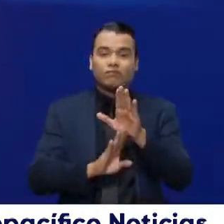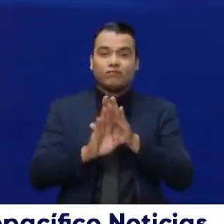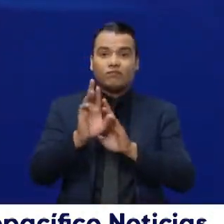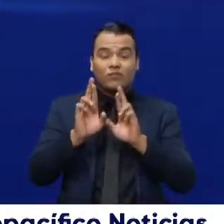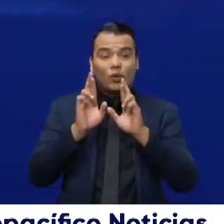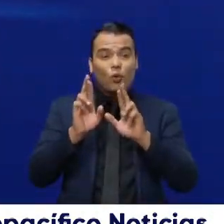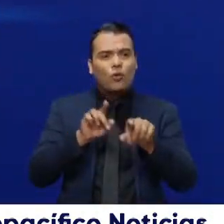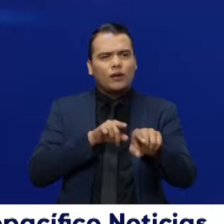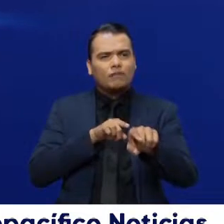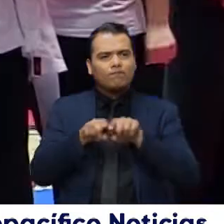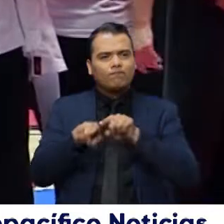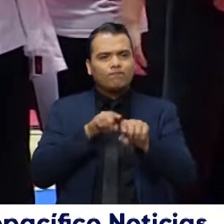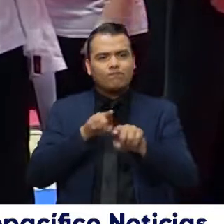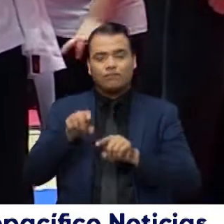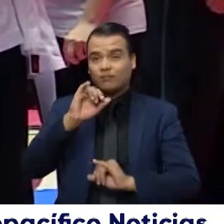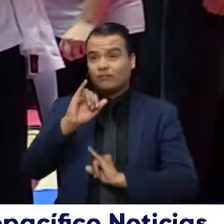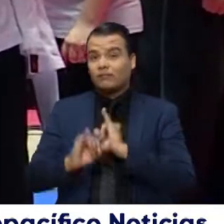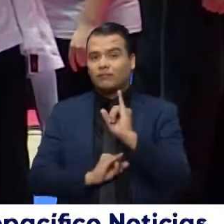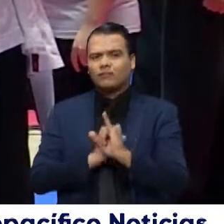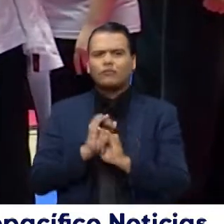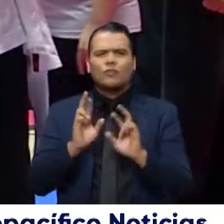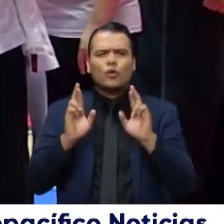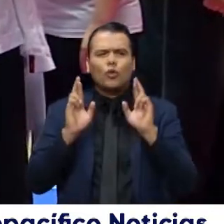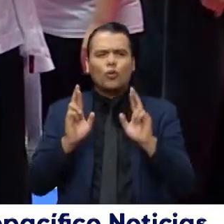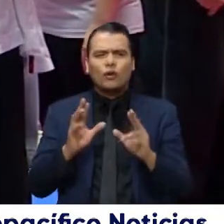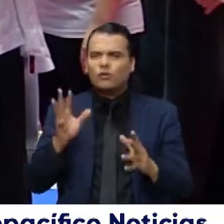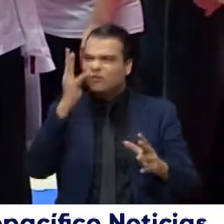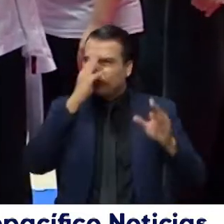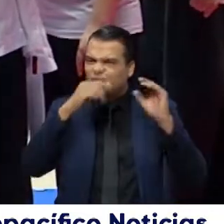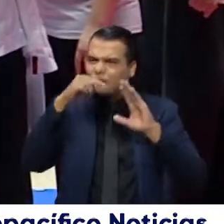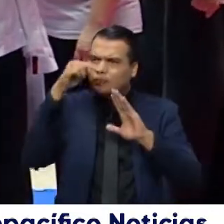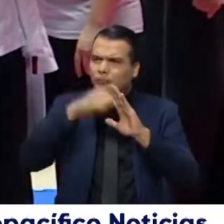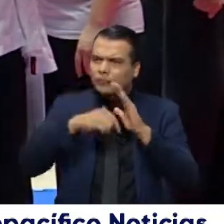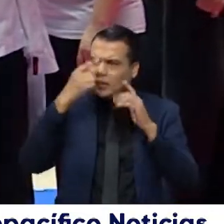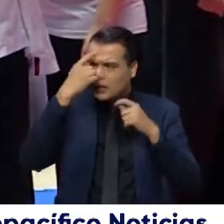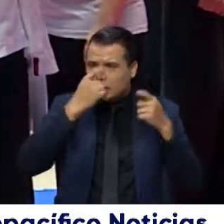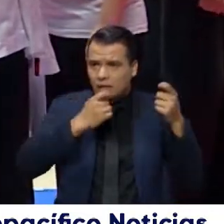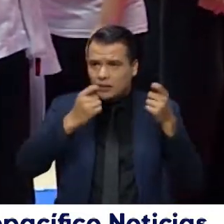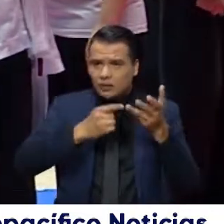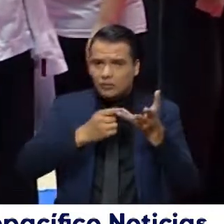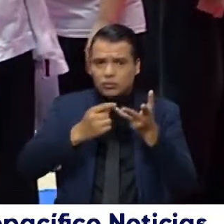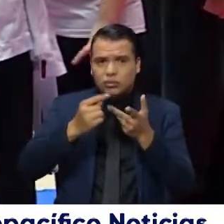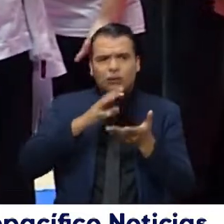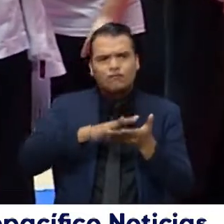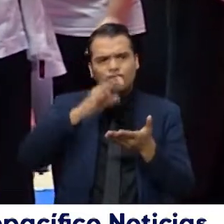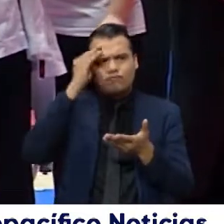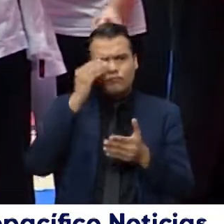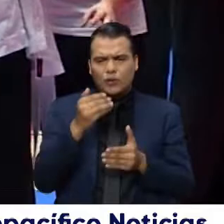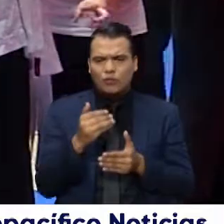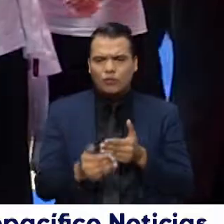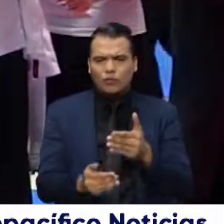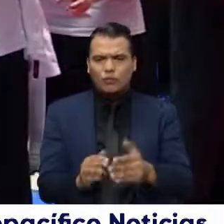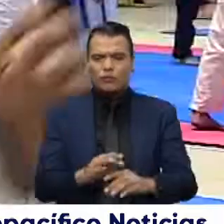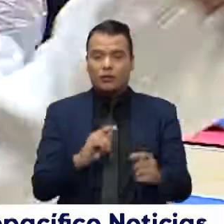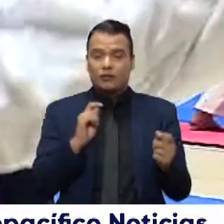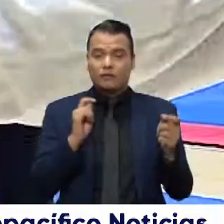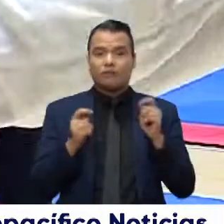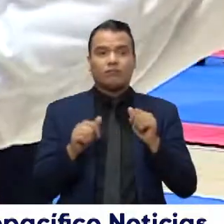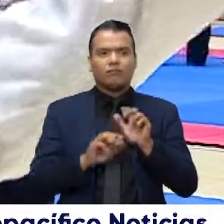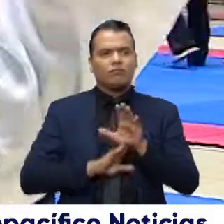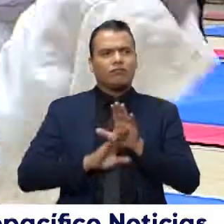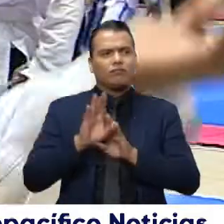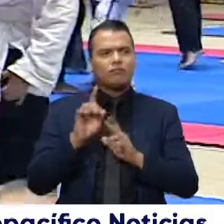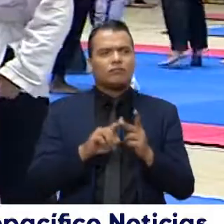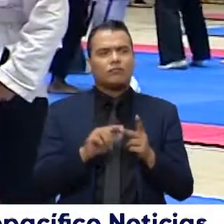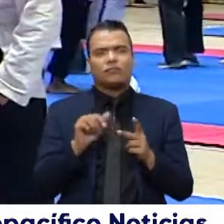nivel. Acá nos enseñan técnicas, los maestros, y cada vez vamos evolucionando a otro cinturón. Unas partes